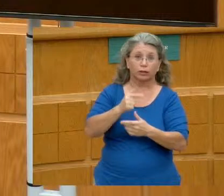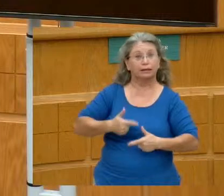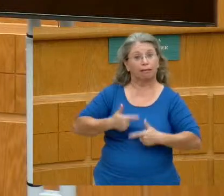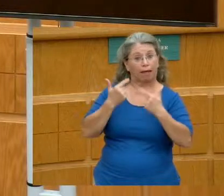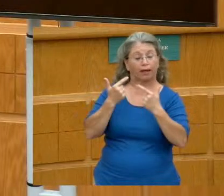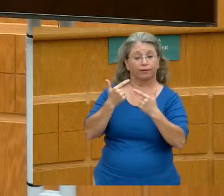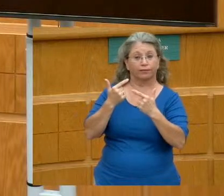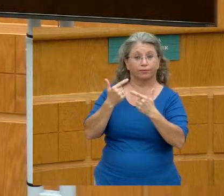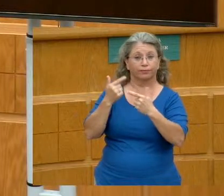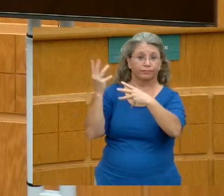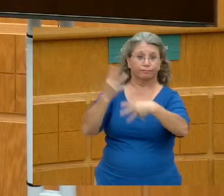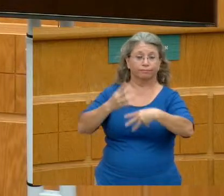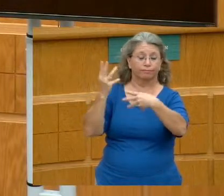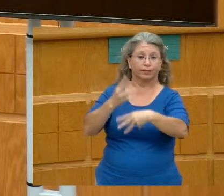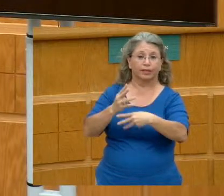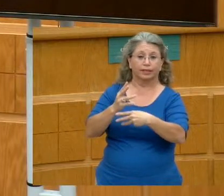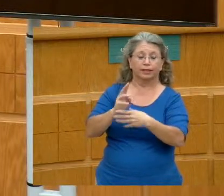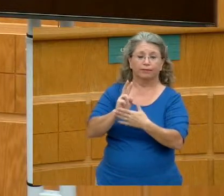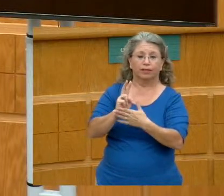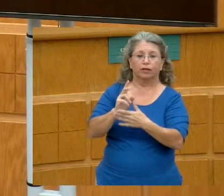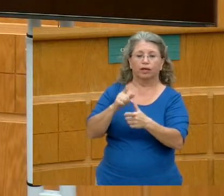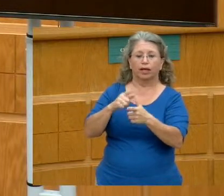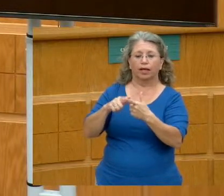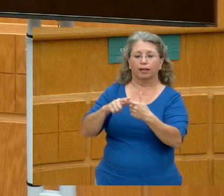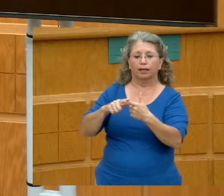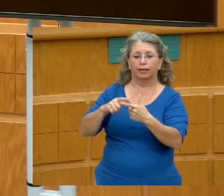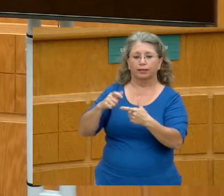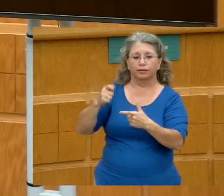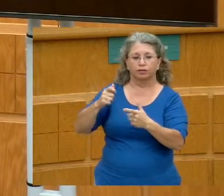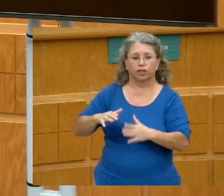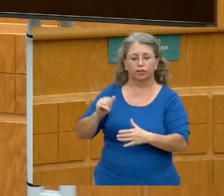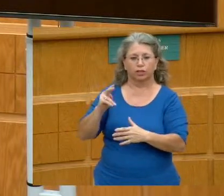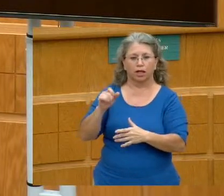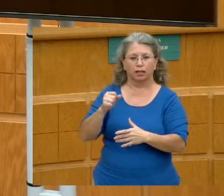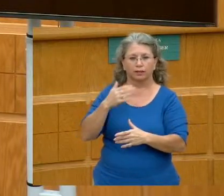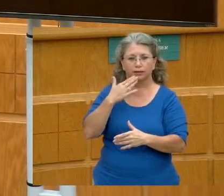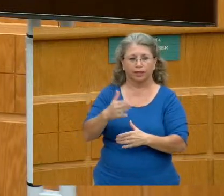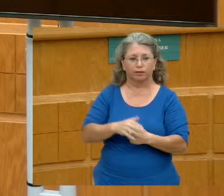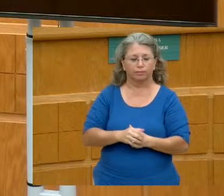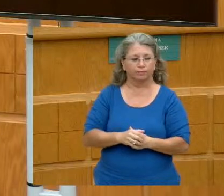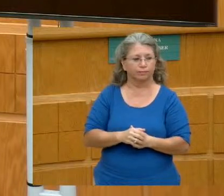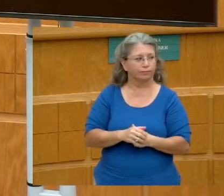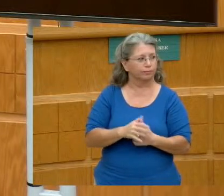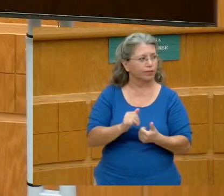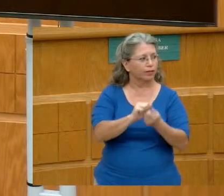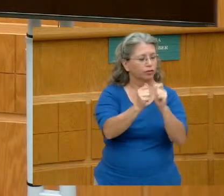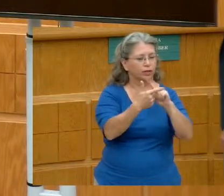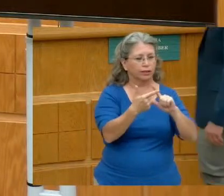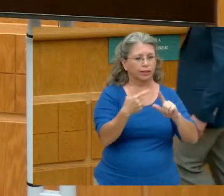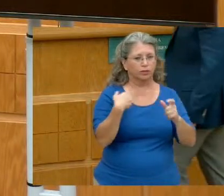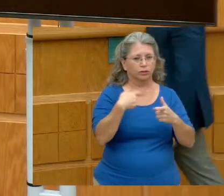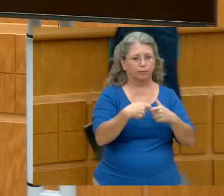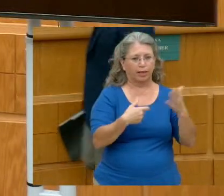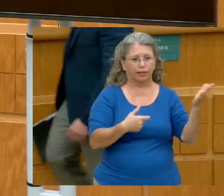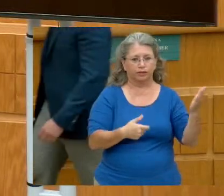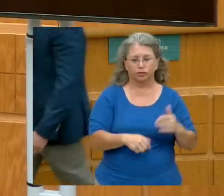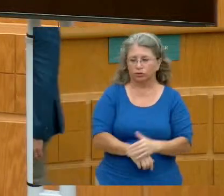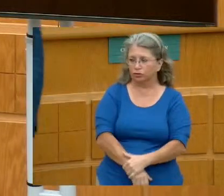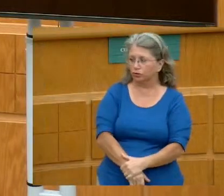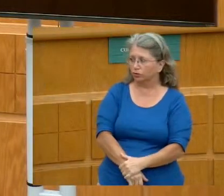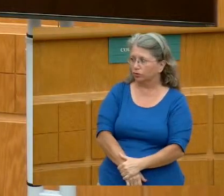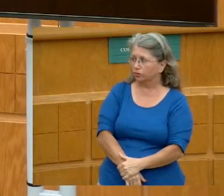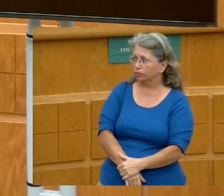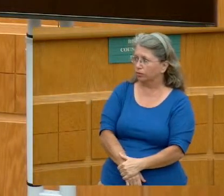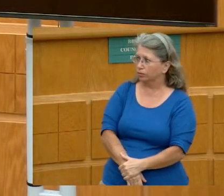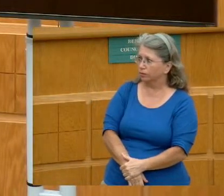then also following her will be Nueces County Judge Barbara Canales. Thank you. Las cifras más recientes indican que en las últimas